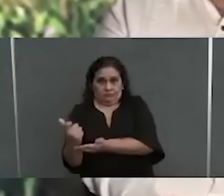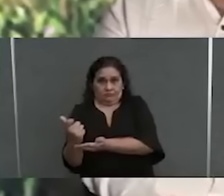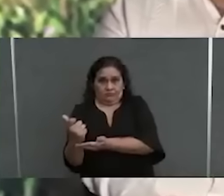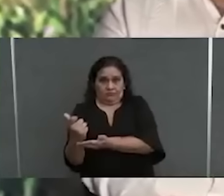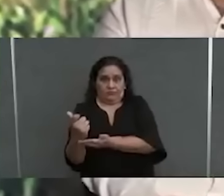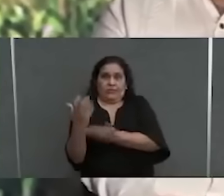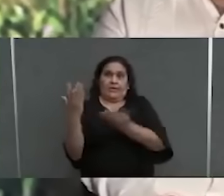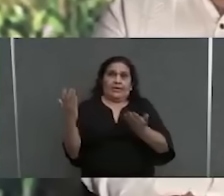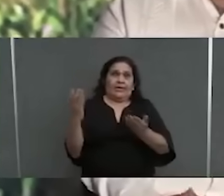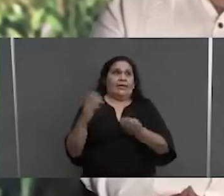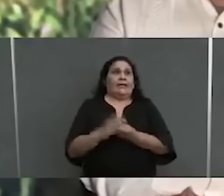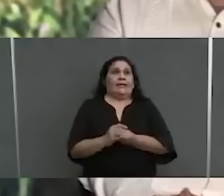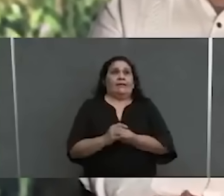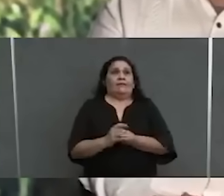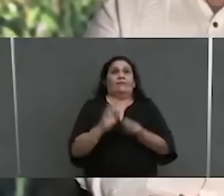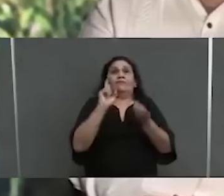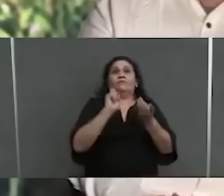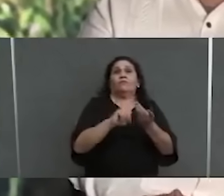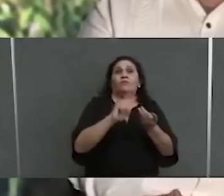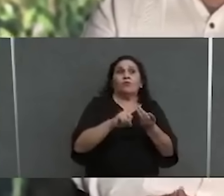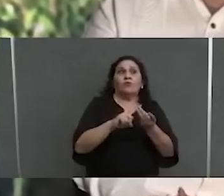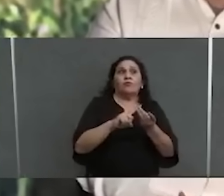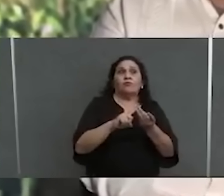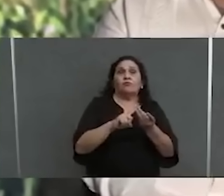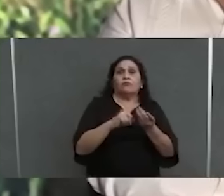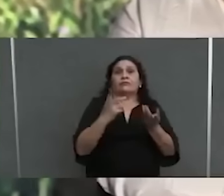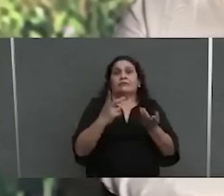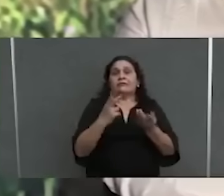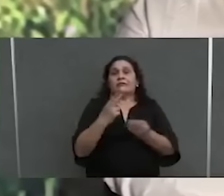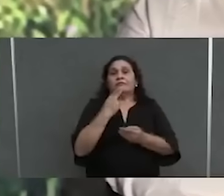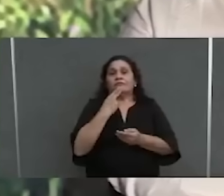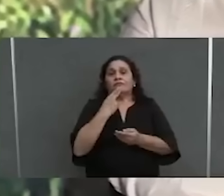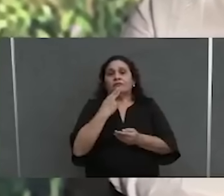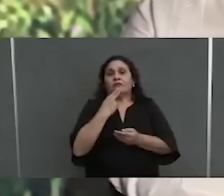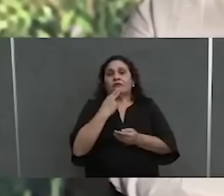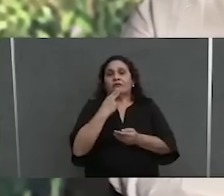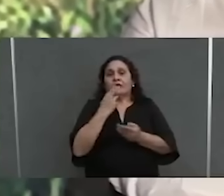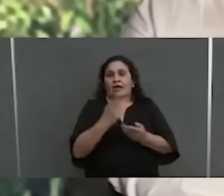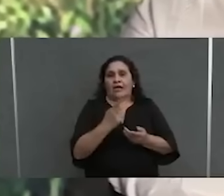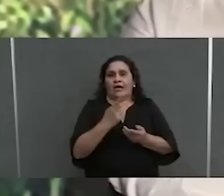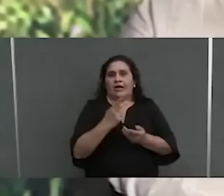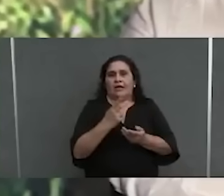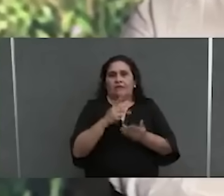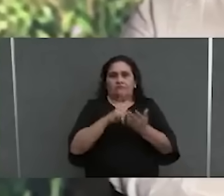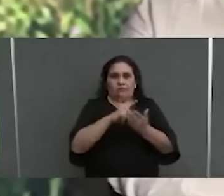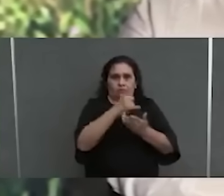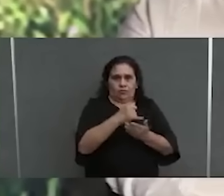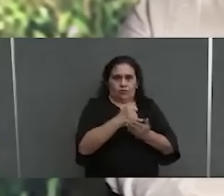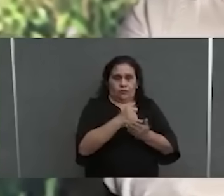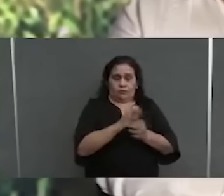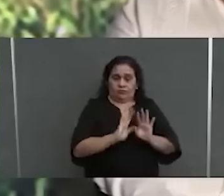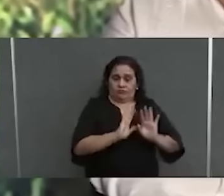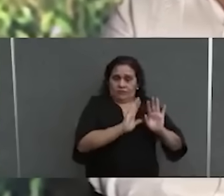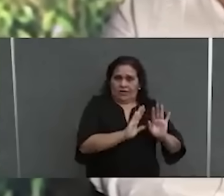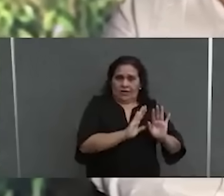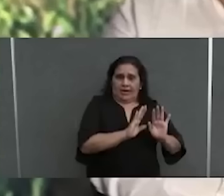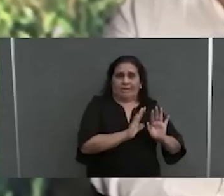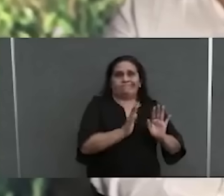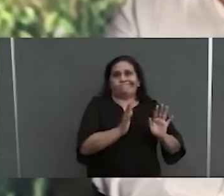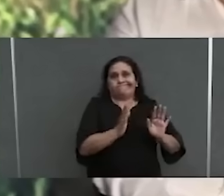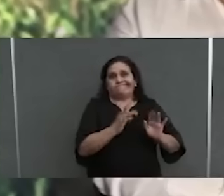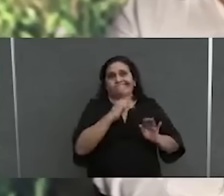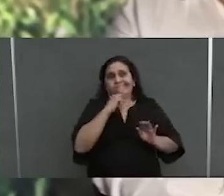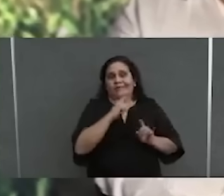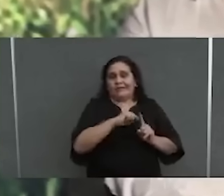en qué lo vamos a utilizar, y si no lo vamos a utilizar tendríamos que regresar el financiamiento, pero podría haber la posibilidad de que